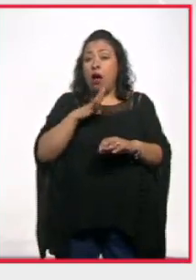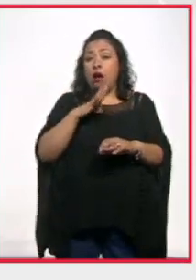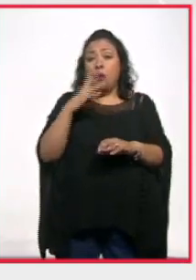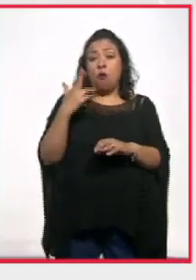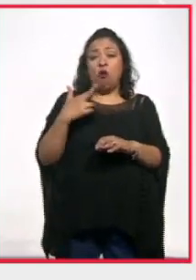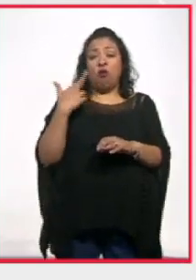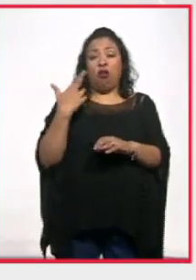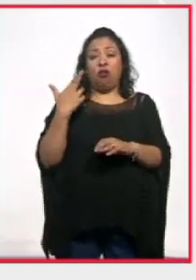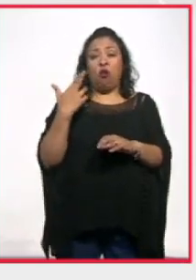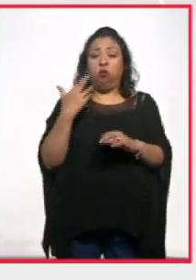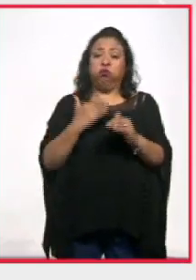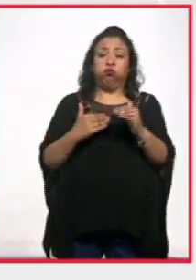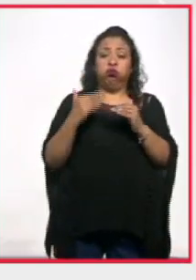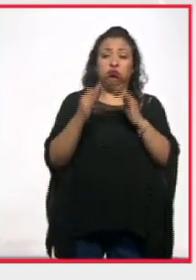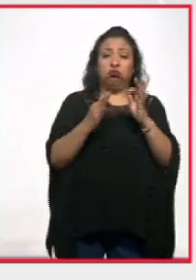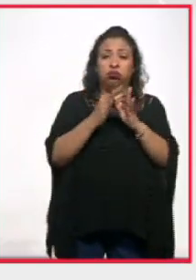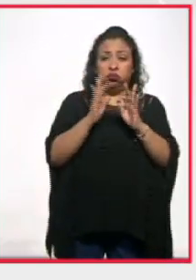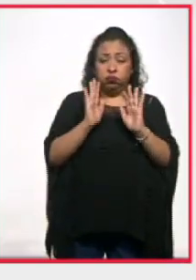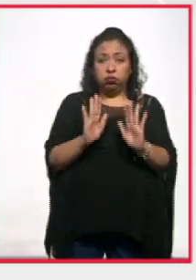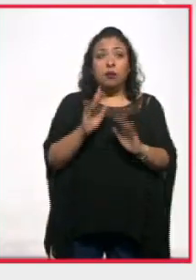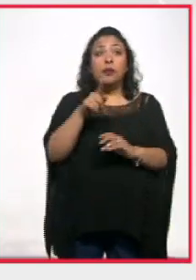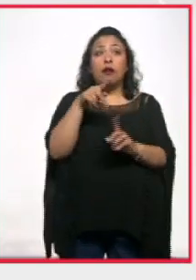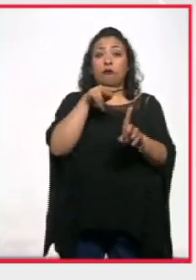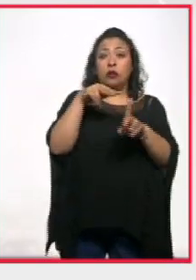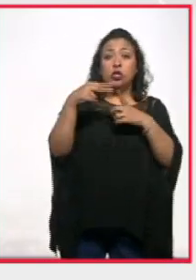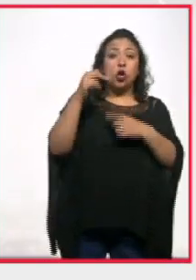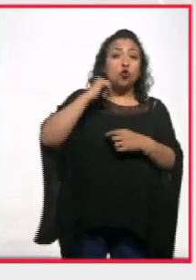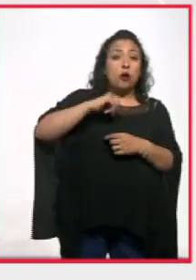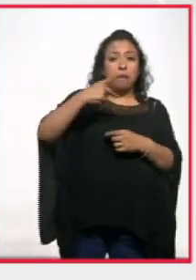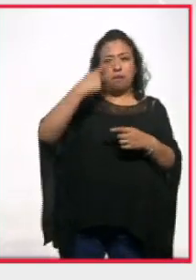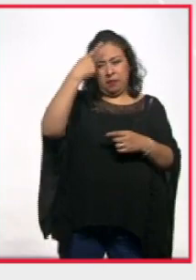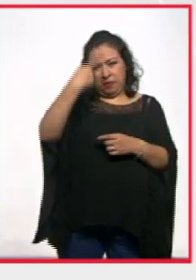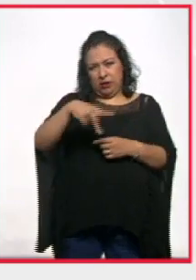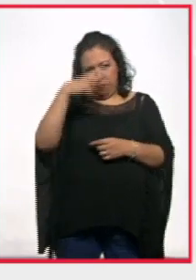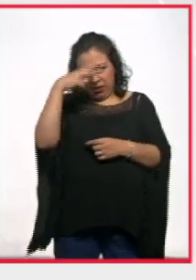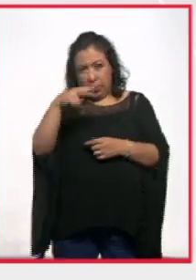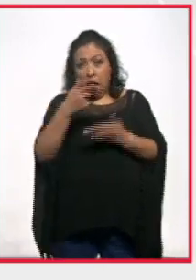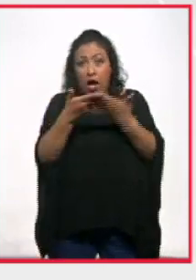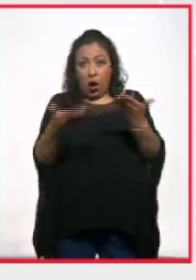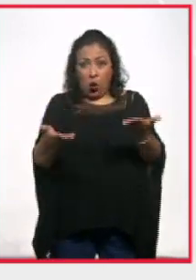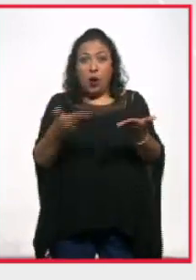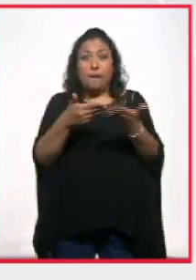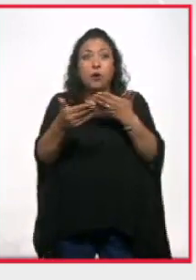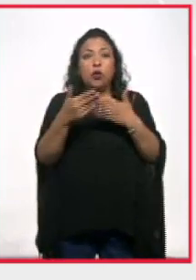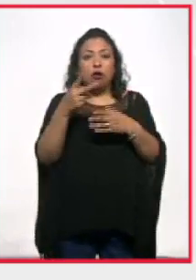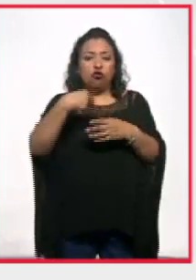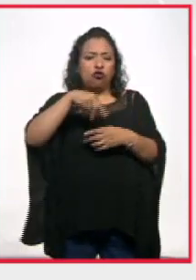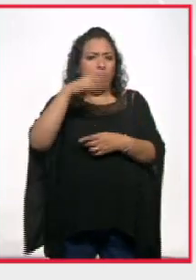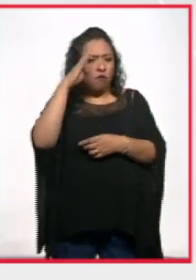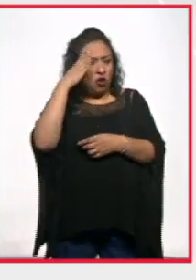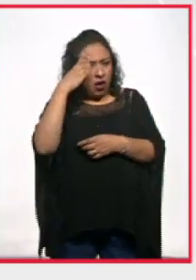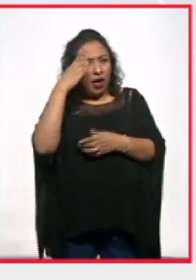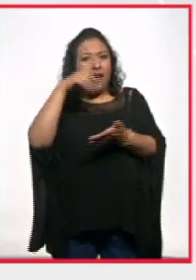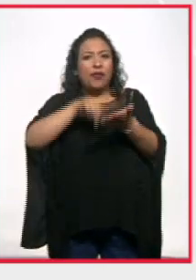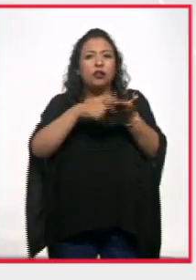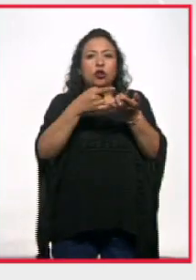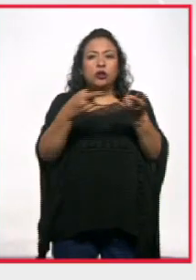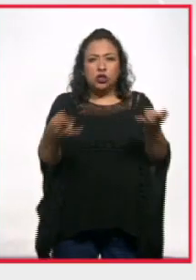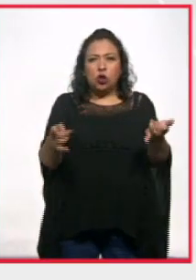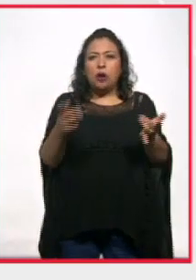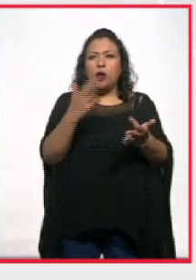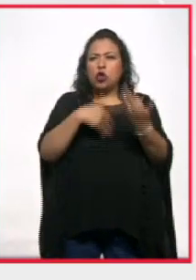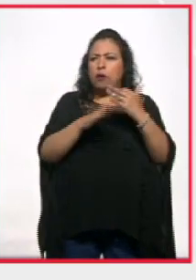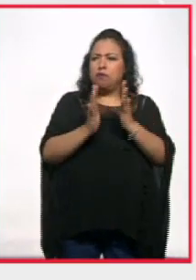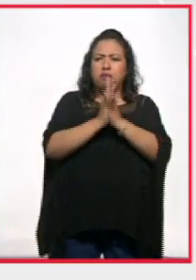reino. Desde esta perspectiva, esos antiguos mexicanos y los actuales somos protagonistas de la historia, pero no